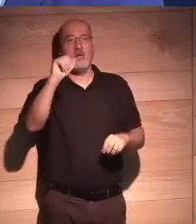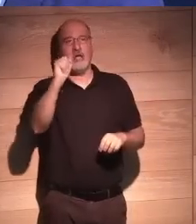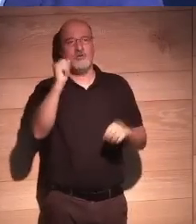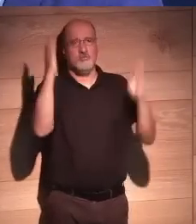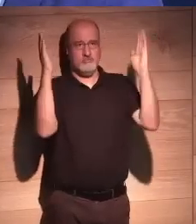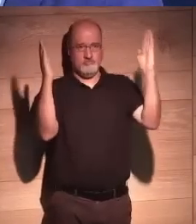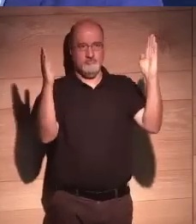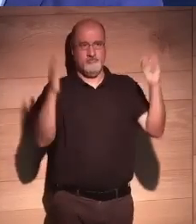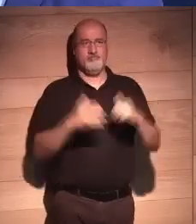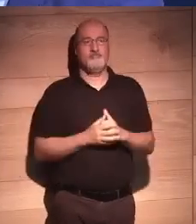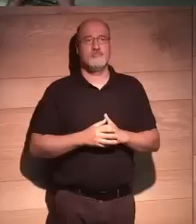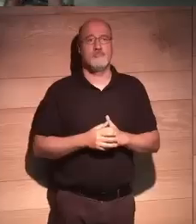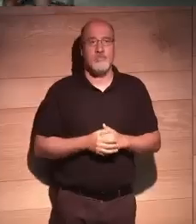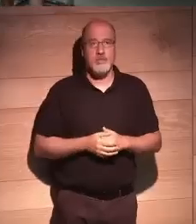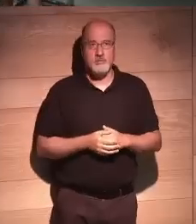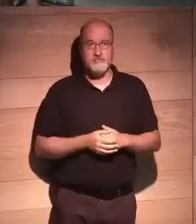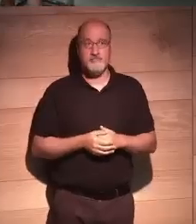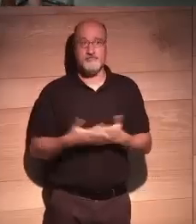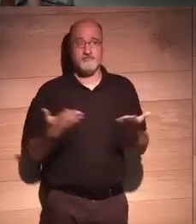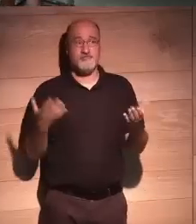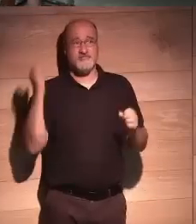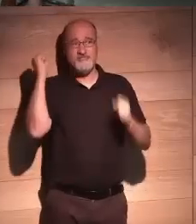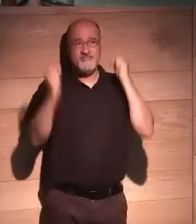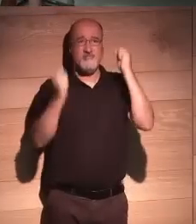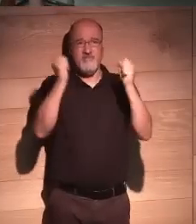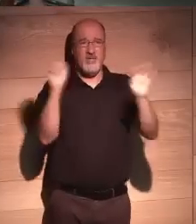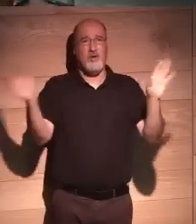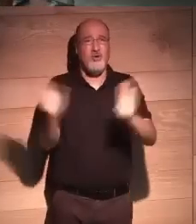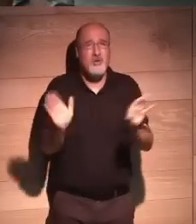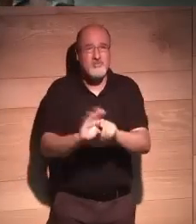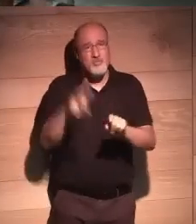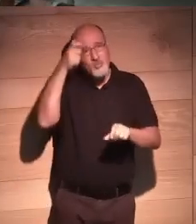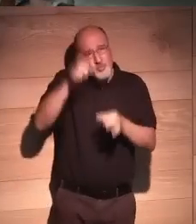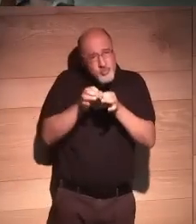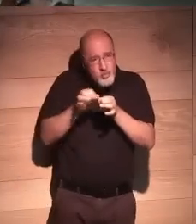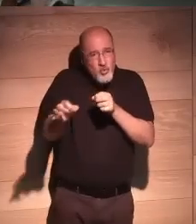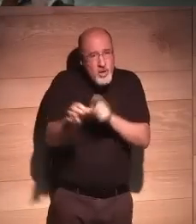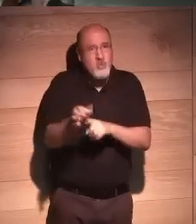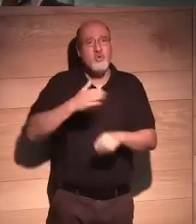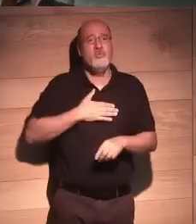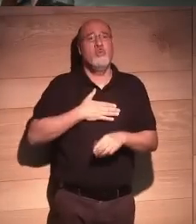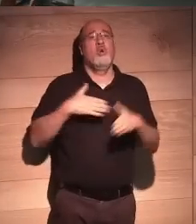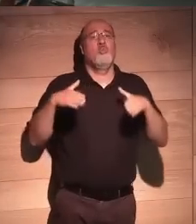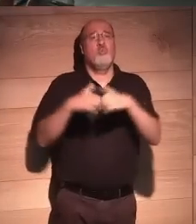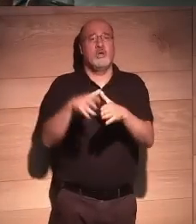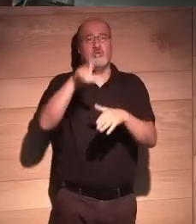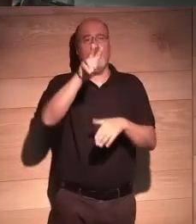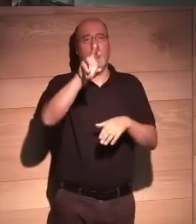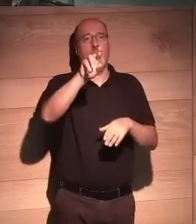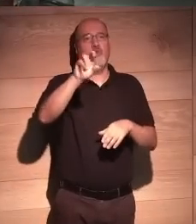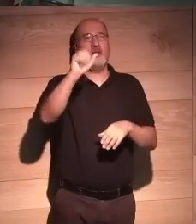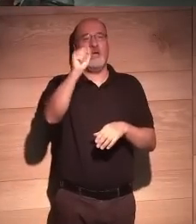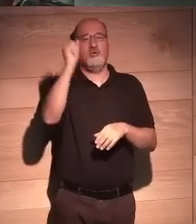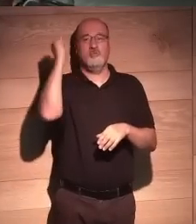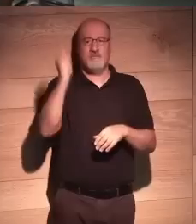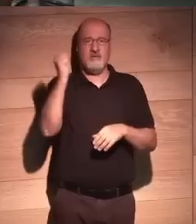Pedro. Perdón. Un crimen Puerto terrible Urraco era un lugar donde se cometió en una un zona crimen. rural y todo eso. Entonces